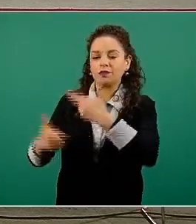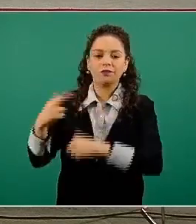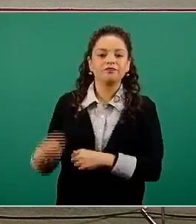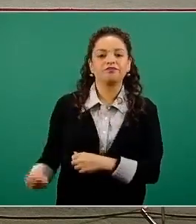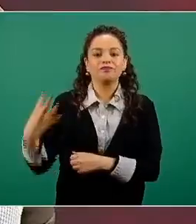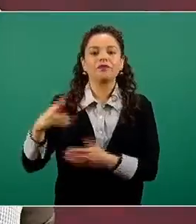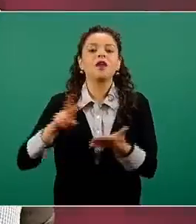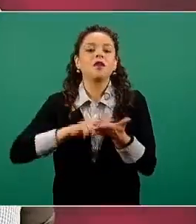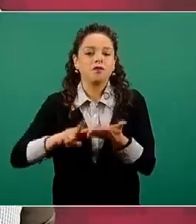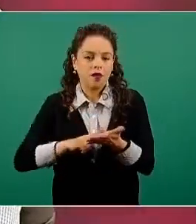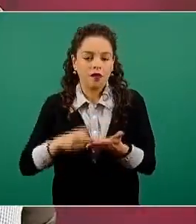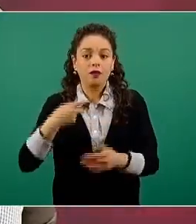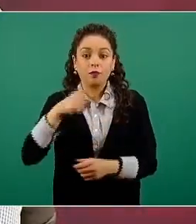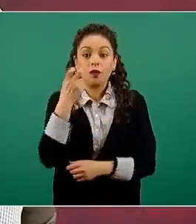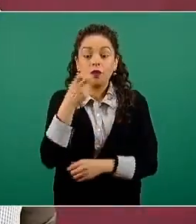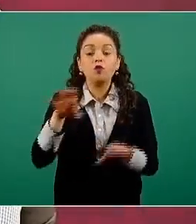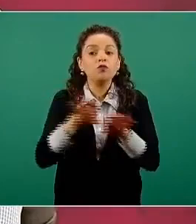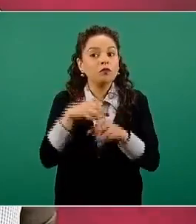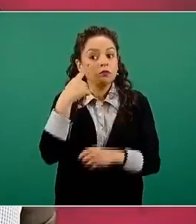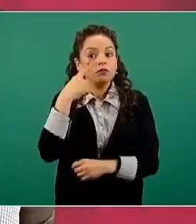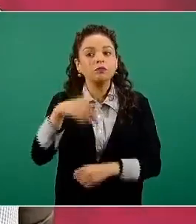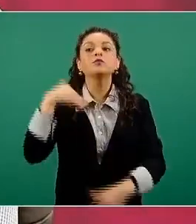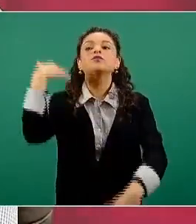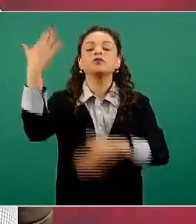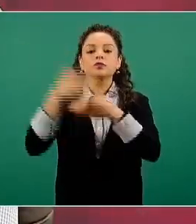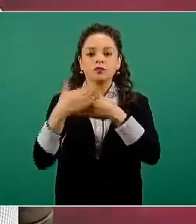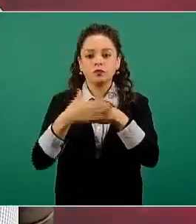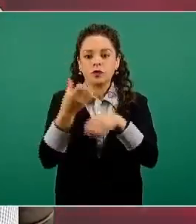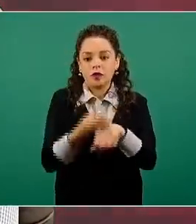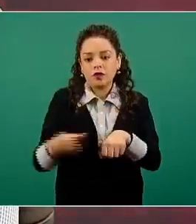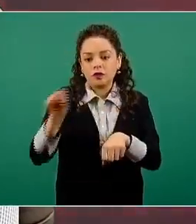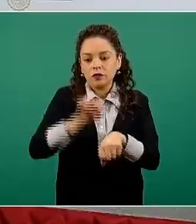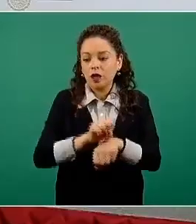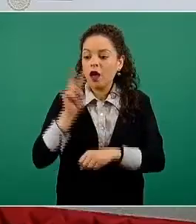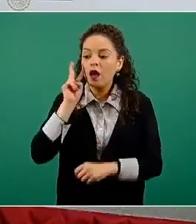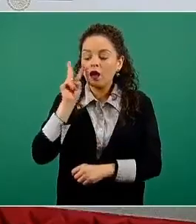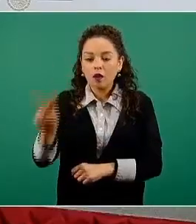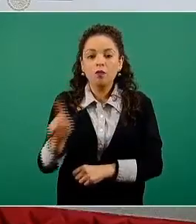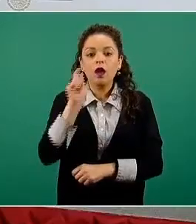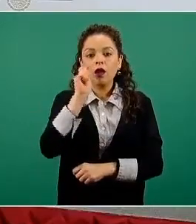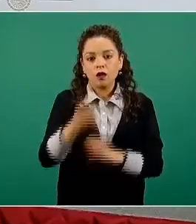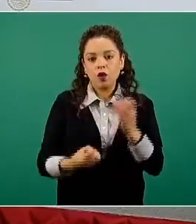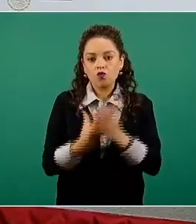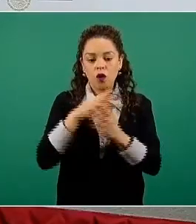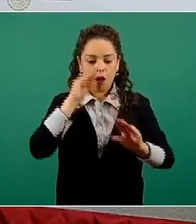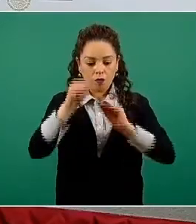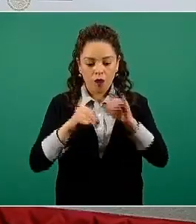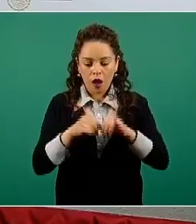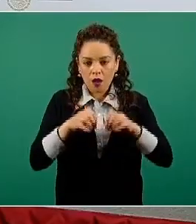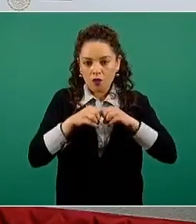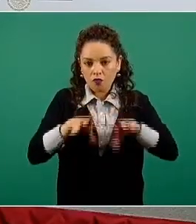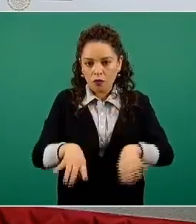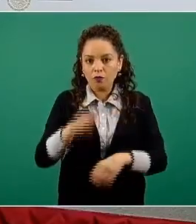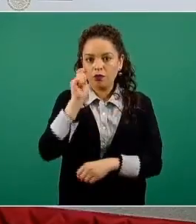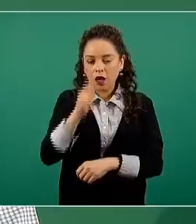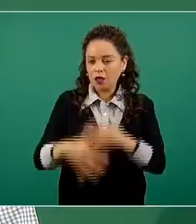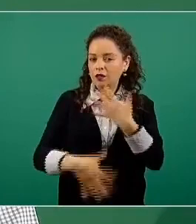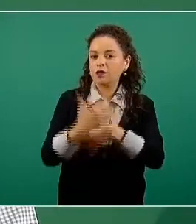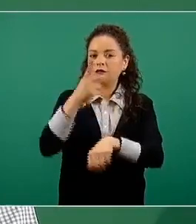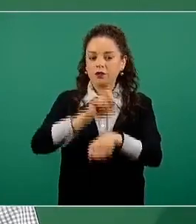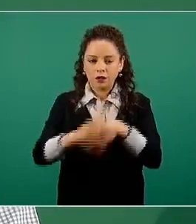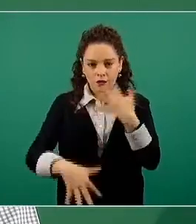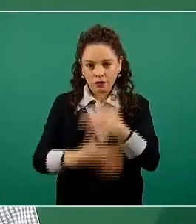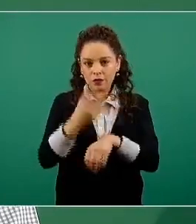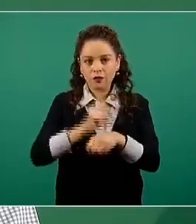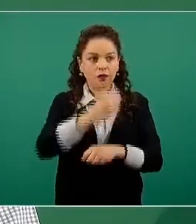Eso lo veremos lógicamente la próxima semana cuando se actualice el semáforo de riesgo quincenal, que es el que se aplica en las entidades